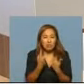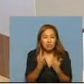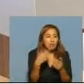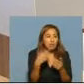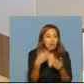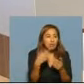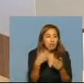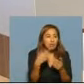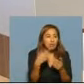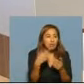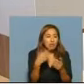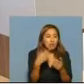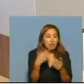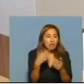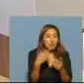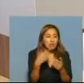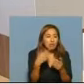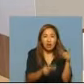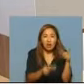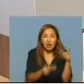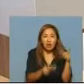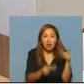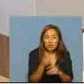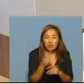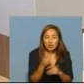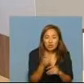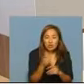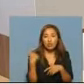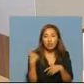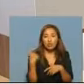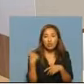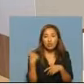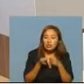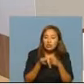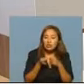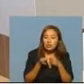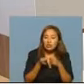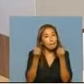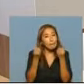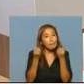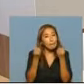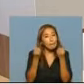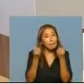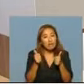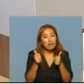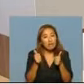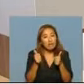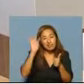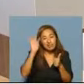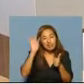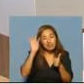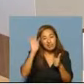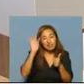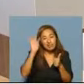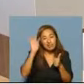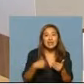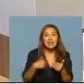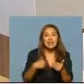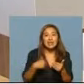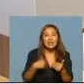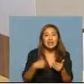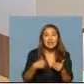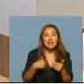variable de ajuste como los productores? Por eso es que venimos insistiendo y decimos, muy bien, si han tomado la determinación de fijar en un